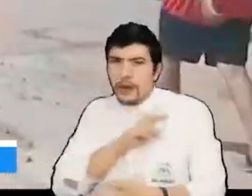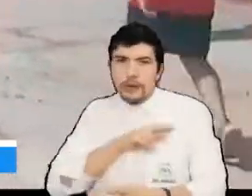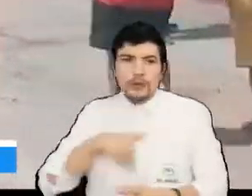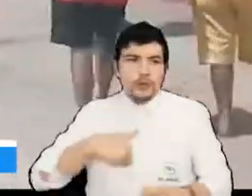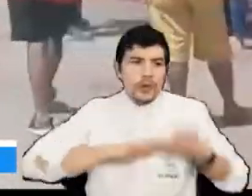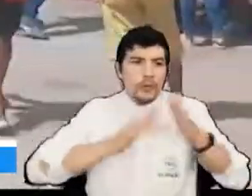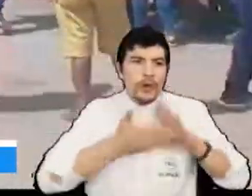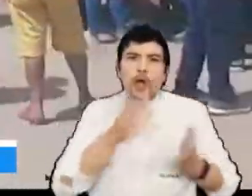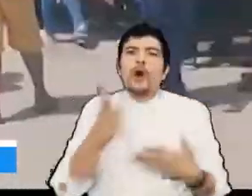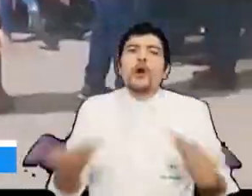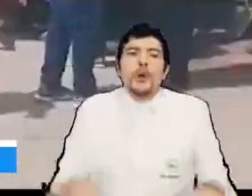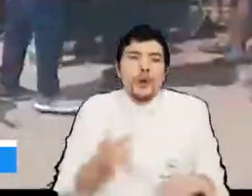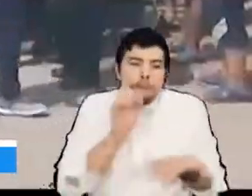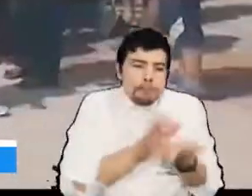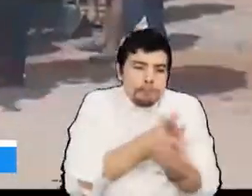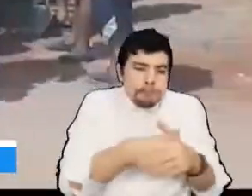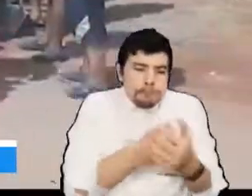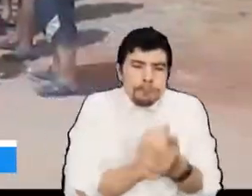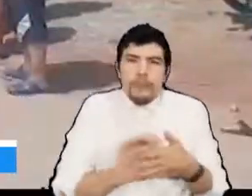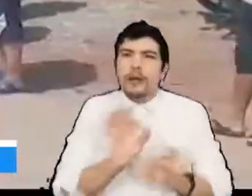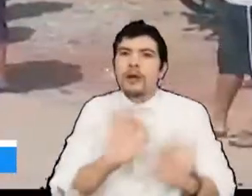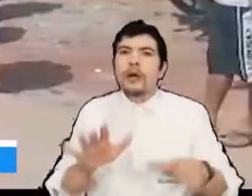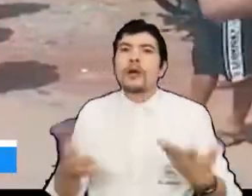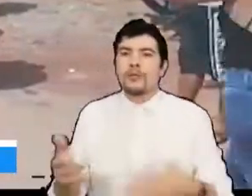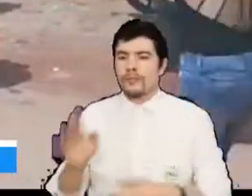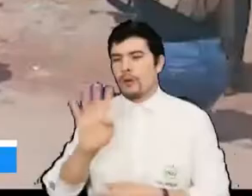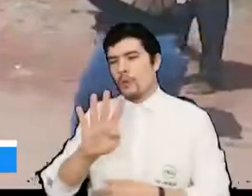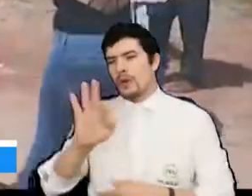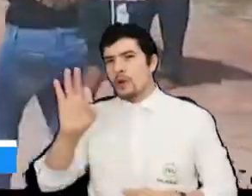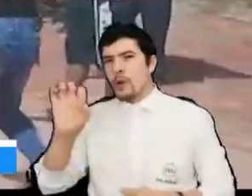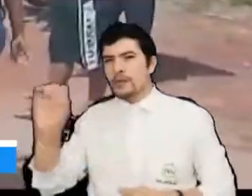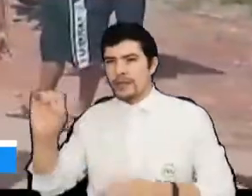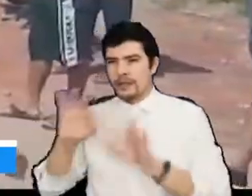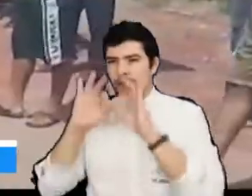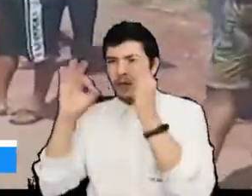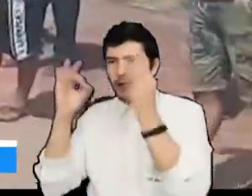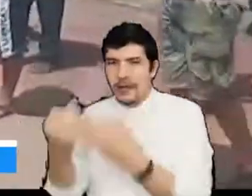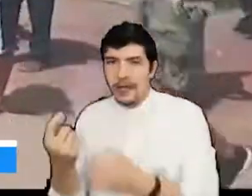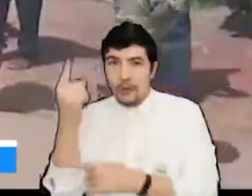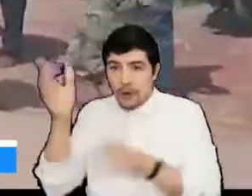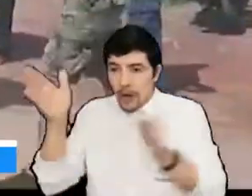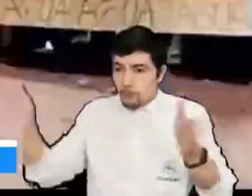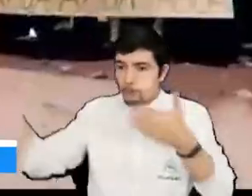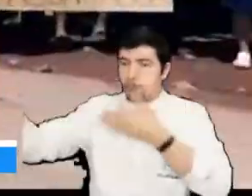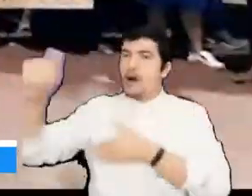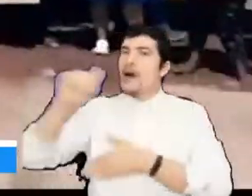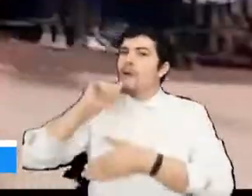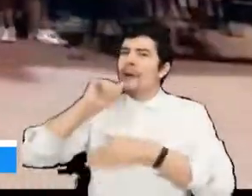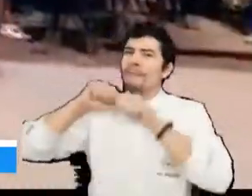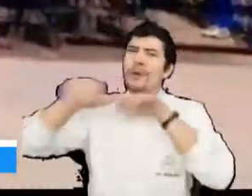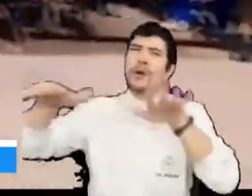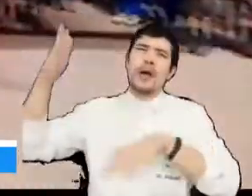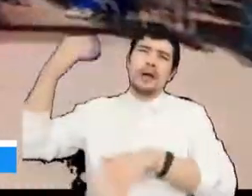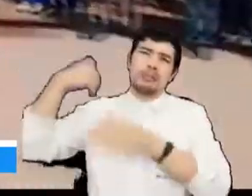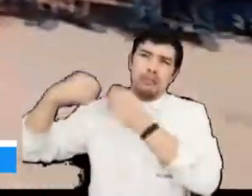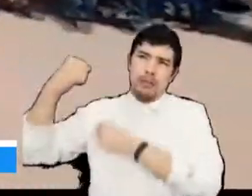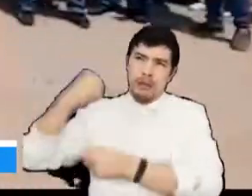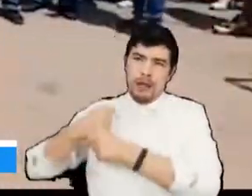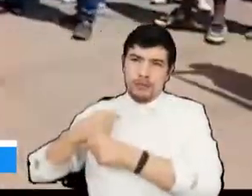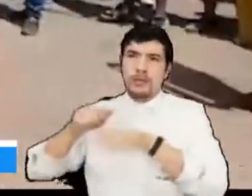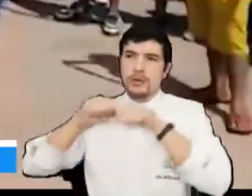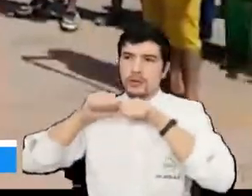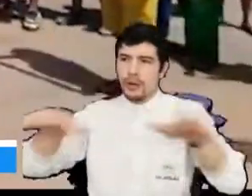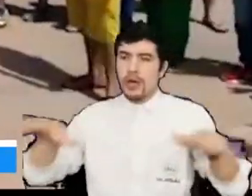unas 480 familias y se abastecen con una pila pública que les fue instalada hace varios años para